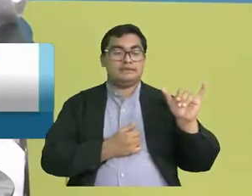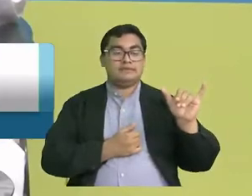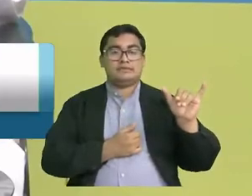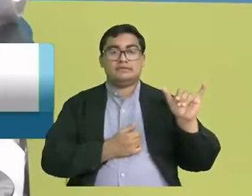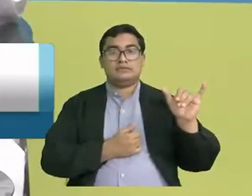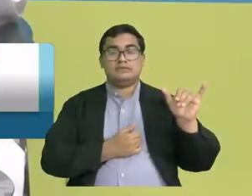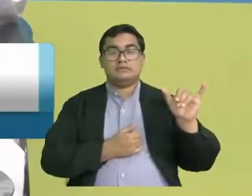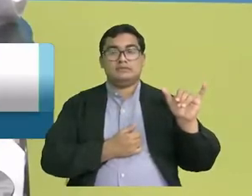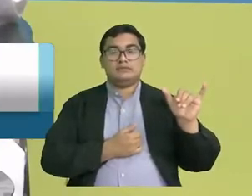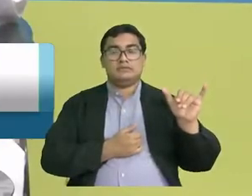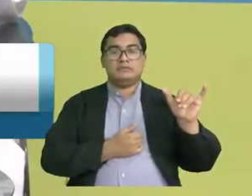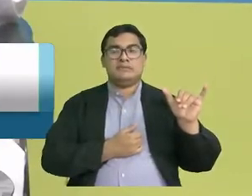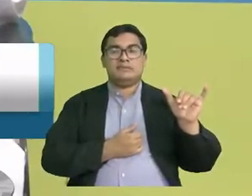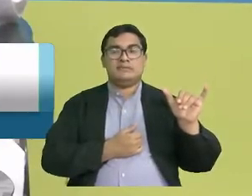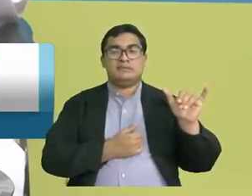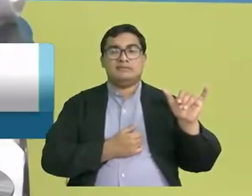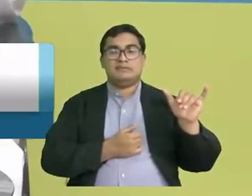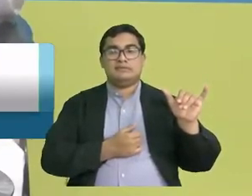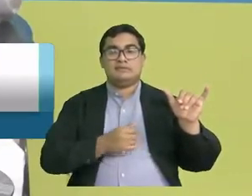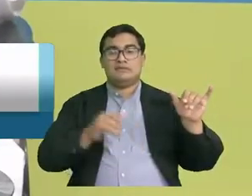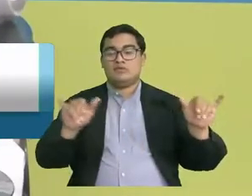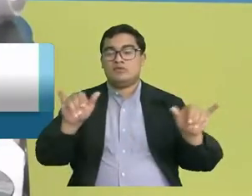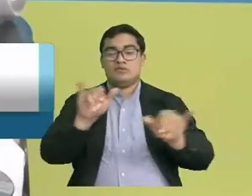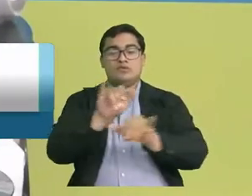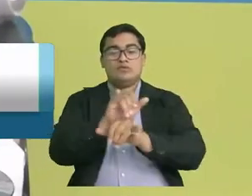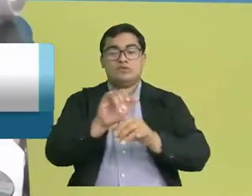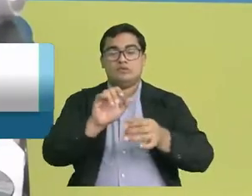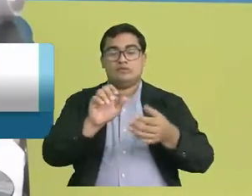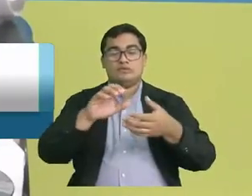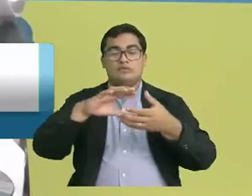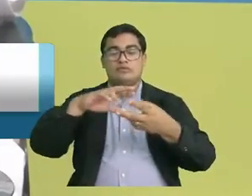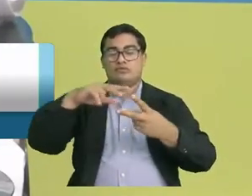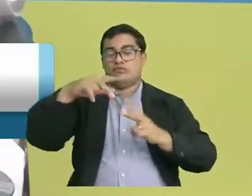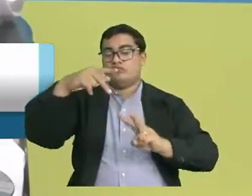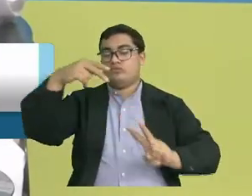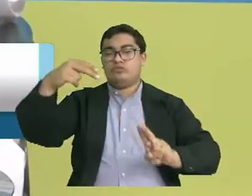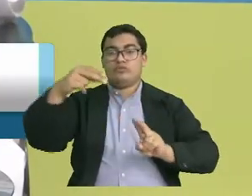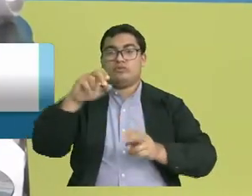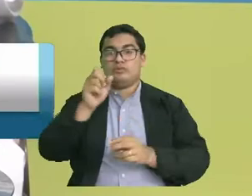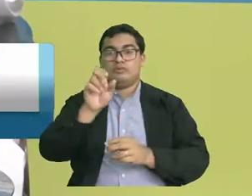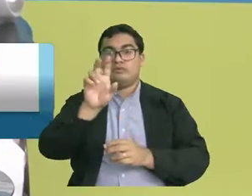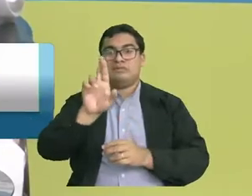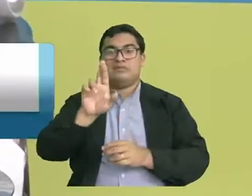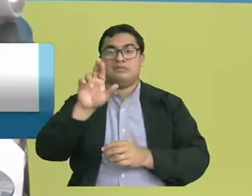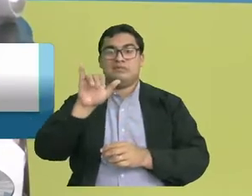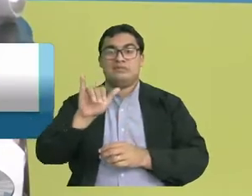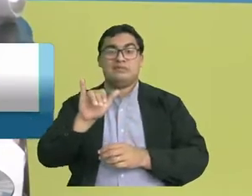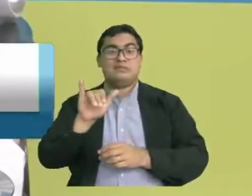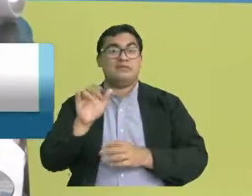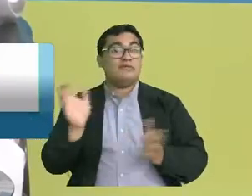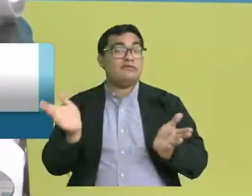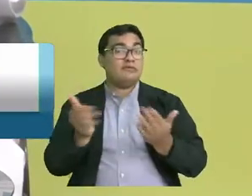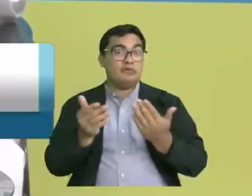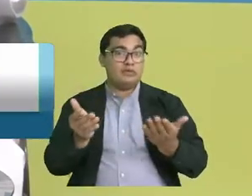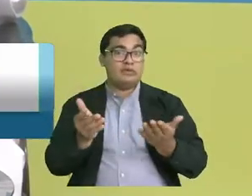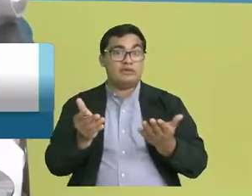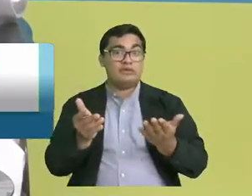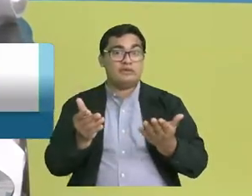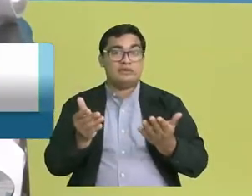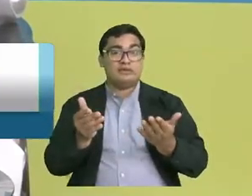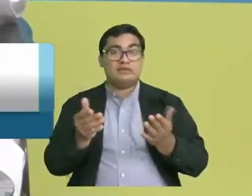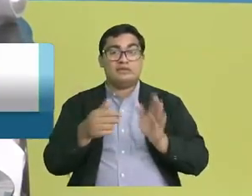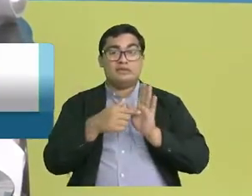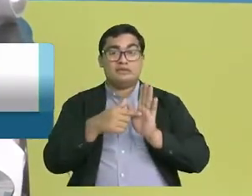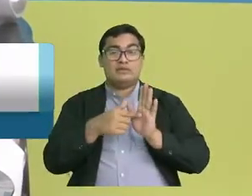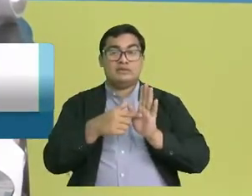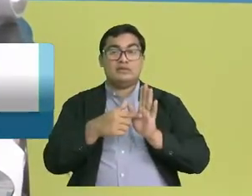que pasó el SRY se quedó sin SRY, sin ese gen. Si ese espermatozoide al